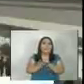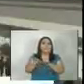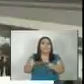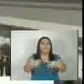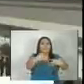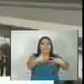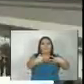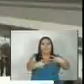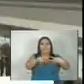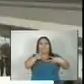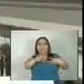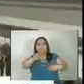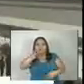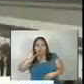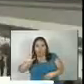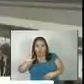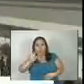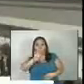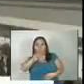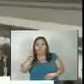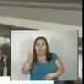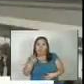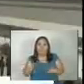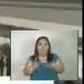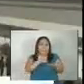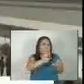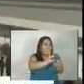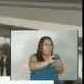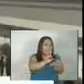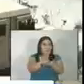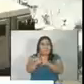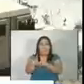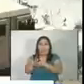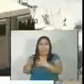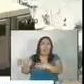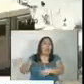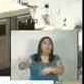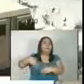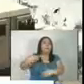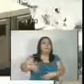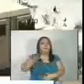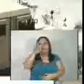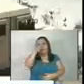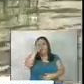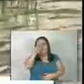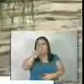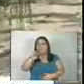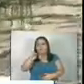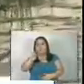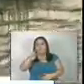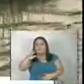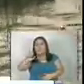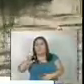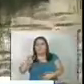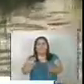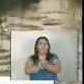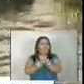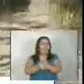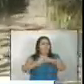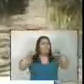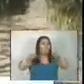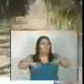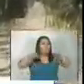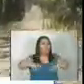del título 42, con lo que se podría seguir expulsando a migrantes hasta febrero del próximo año. Las inclemencias del tiempo